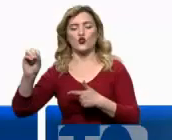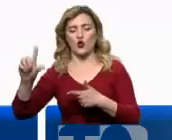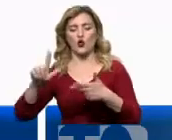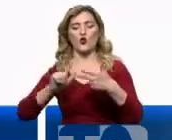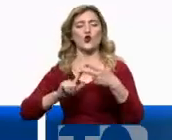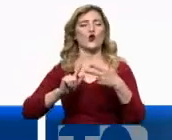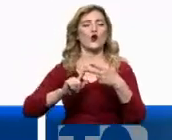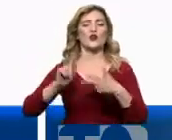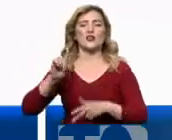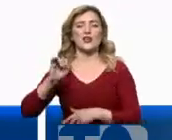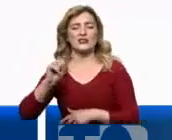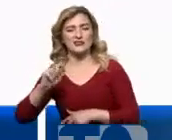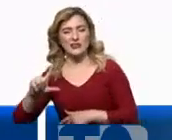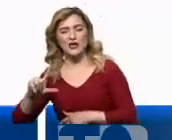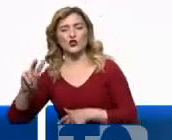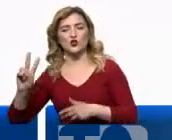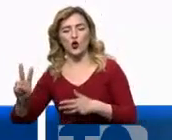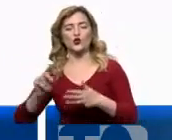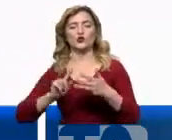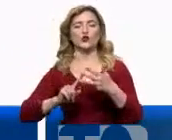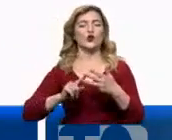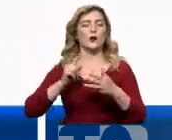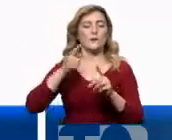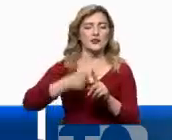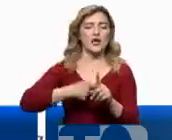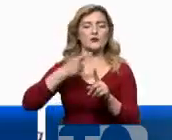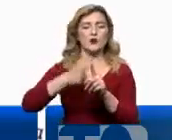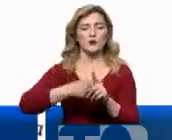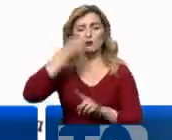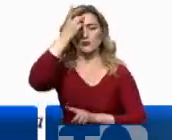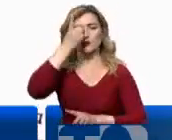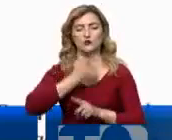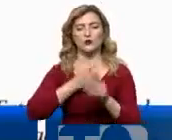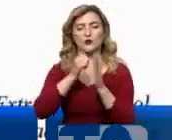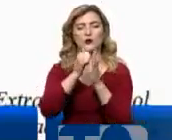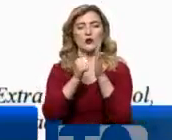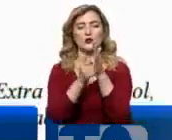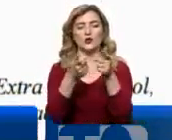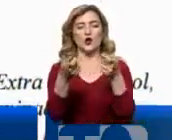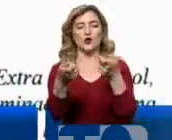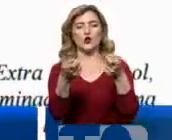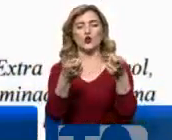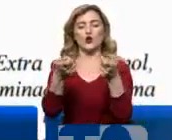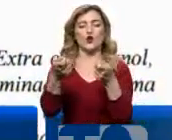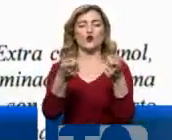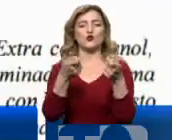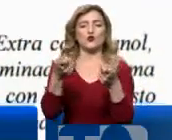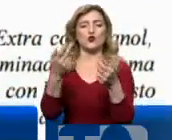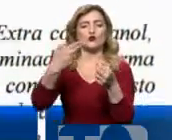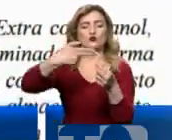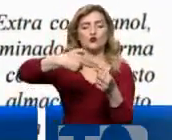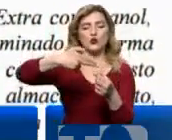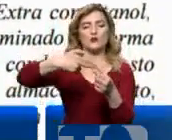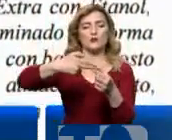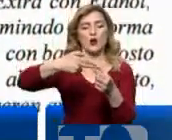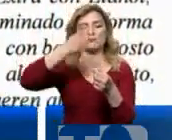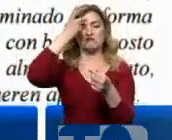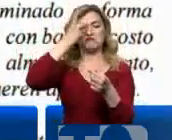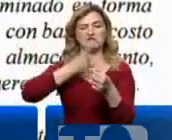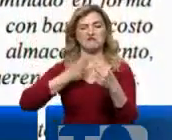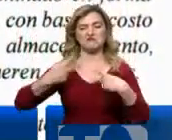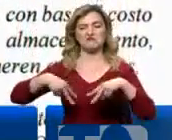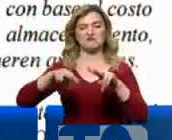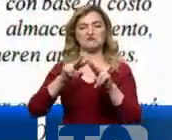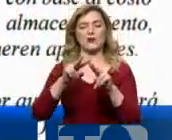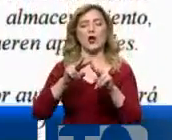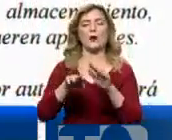automotriz será determinado en forma mensual por la Agencia de Regulación y Control Hidrocarburífera con base al